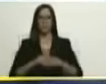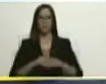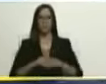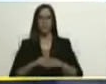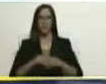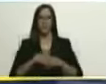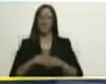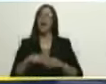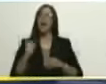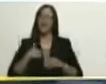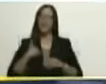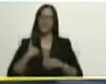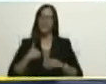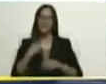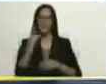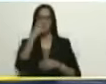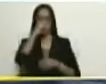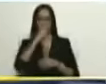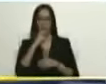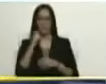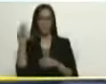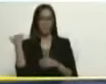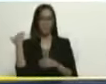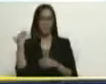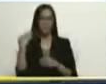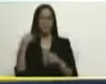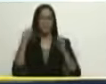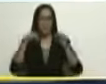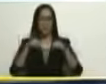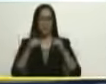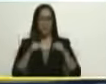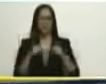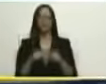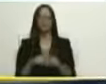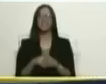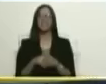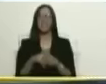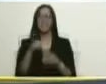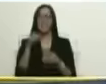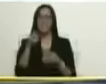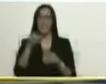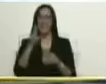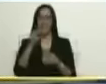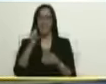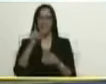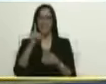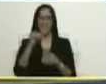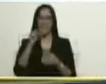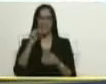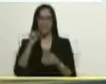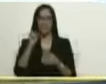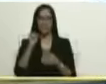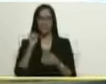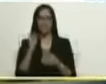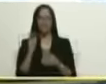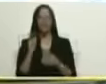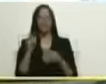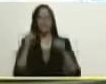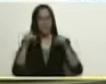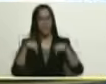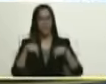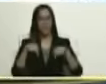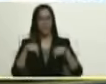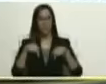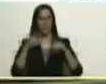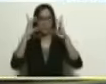Buenos Aires hace un año, y hoy es San Vicente y la Granadina. Y se ha